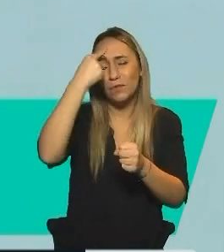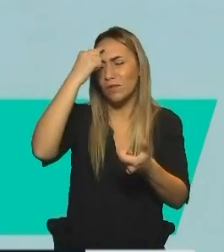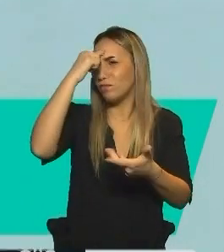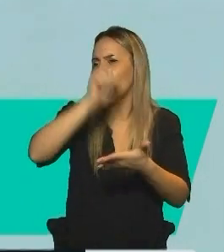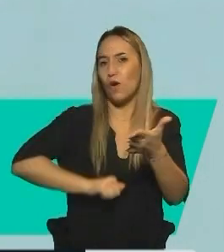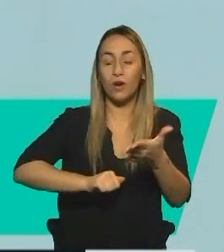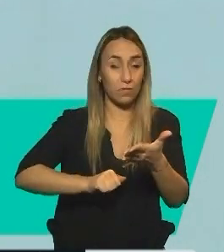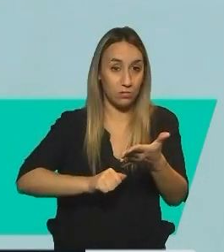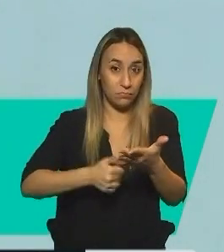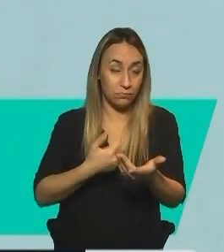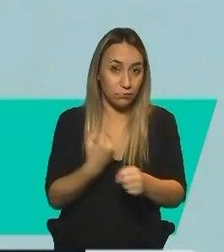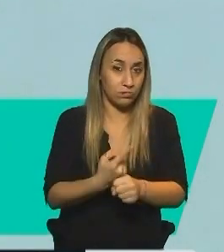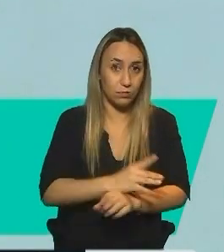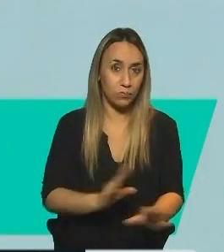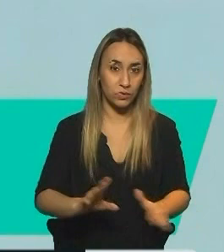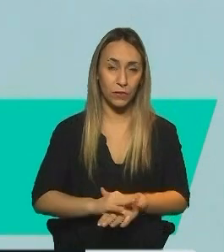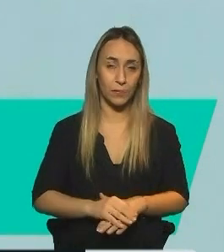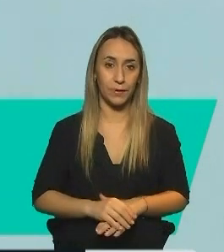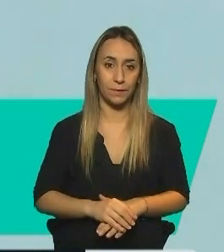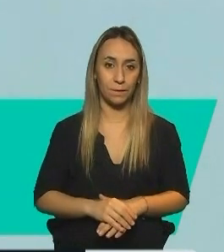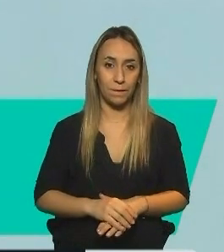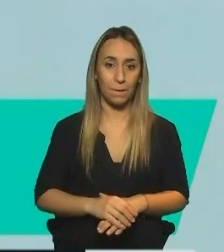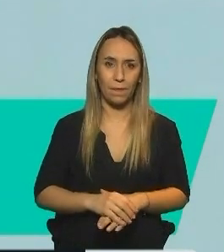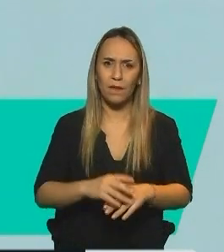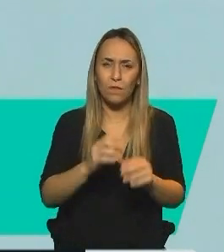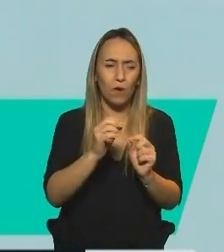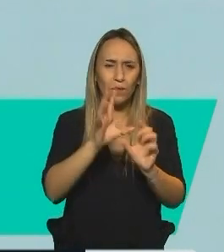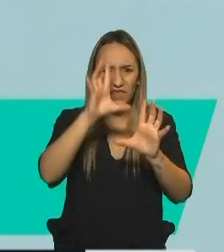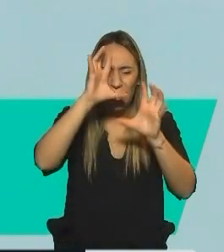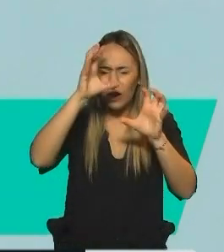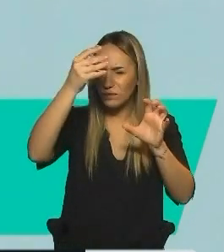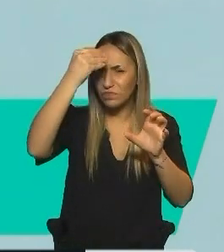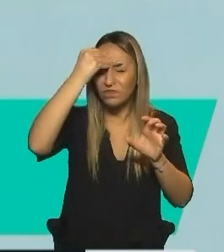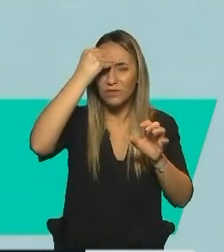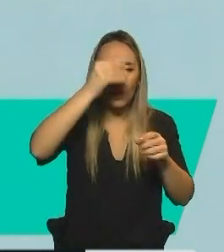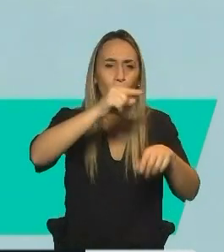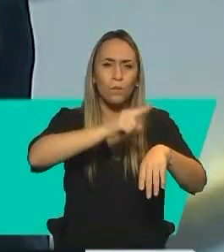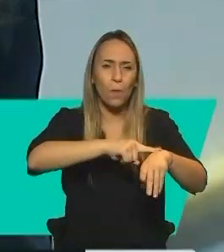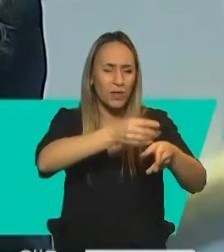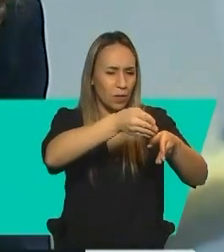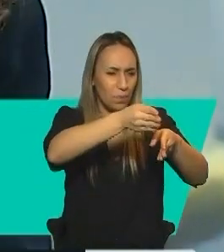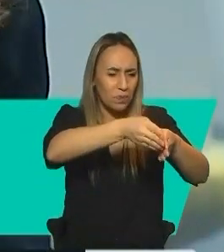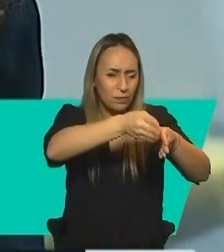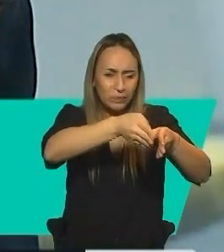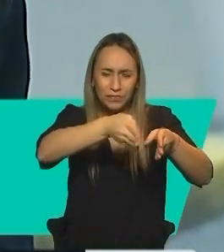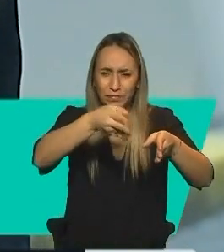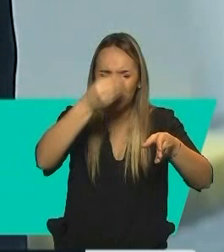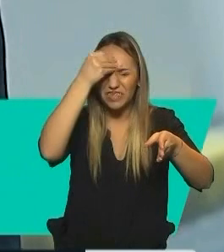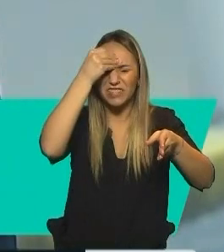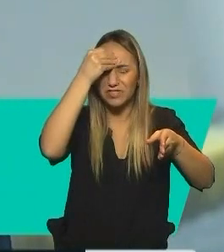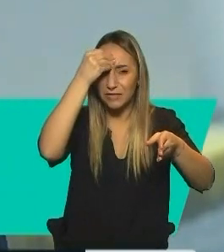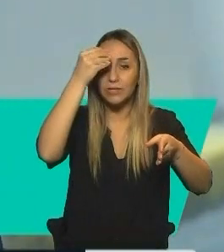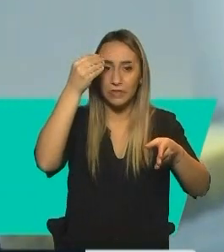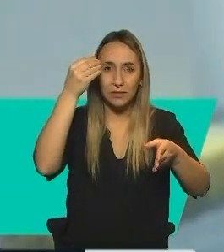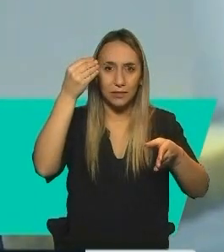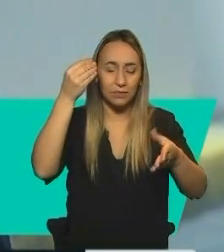no podés olvidarlo, no podés. Cada instante te acuerdas. Seguro. Cada instante. No se puede y no tenemos que olvidarlo, por